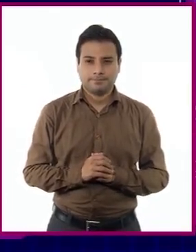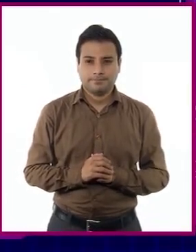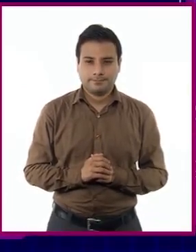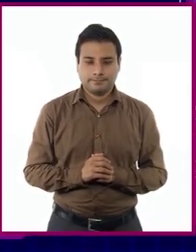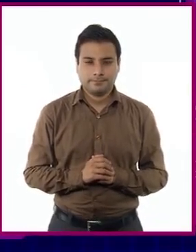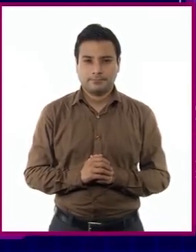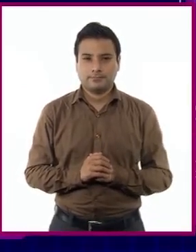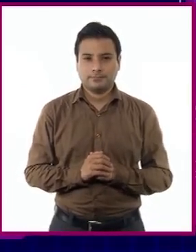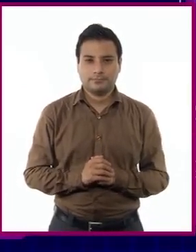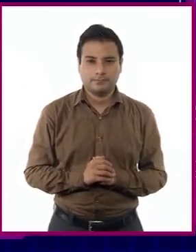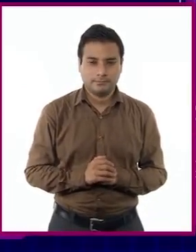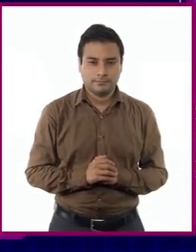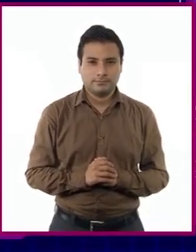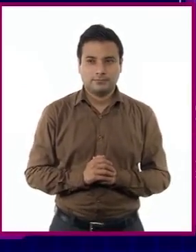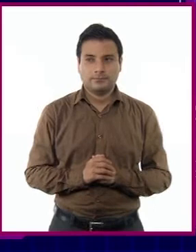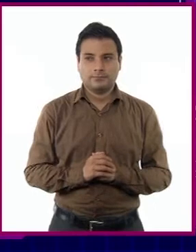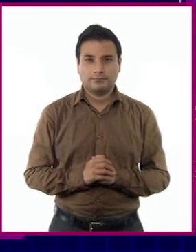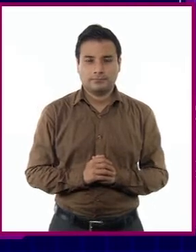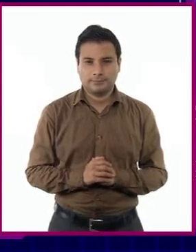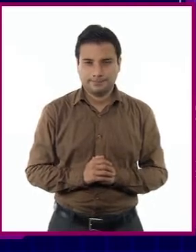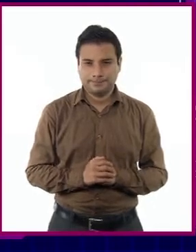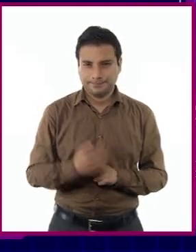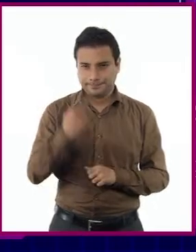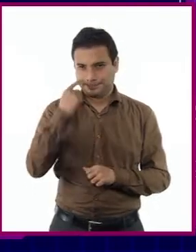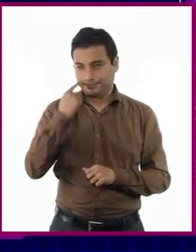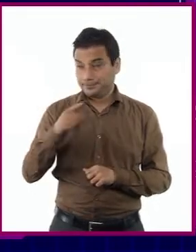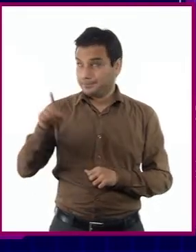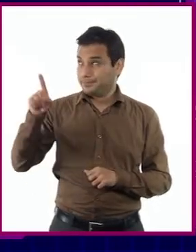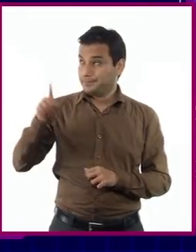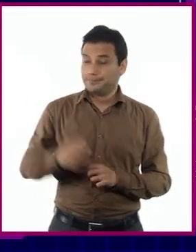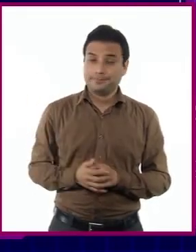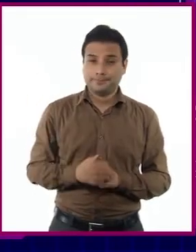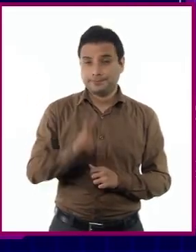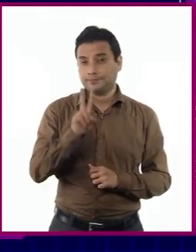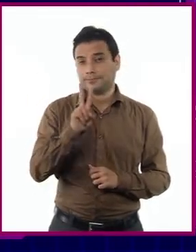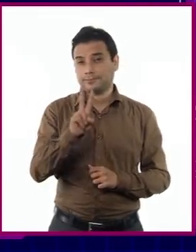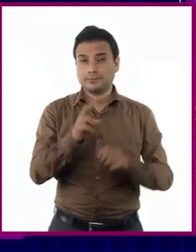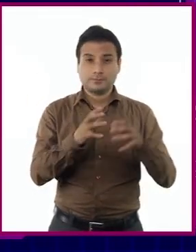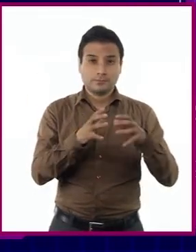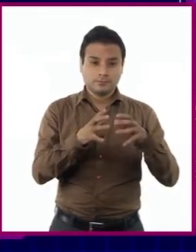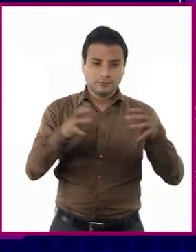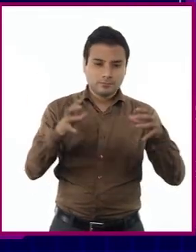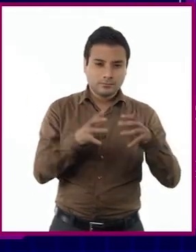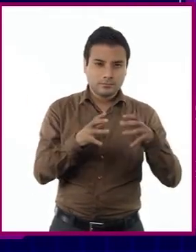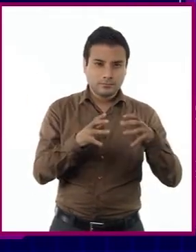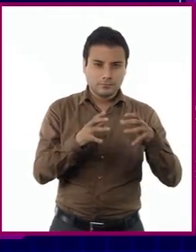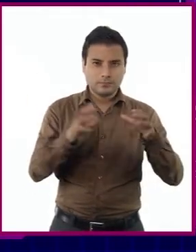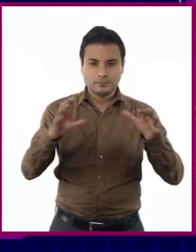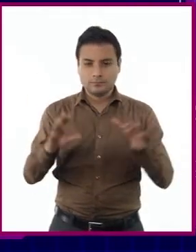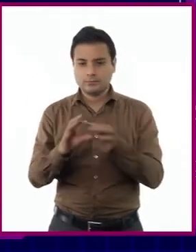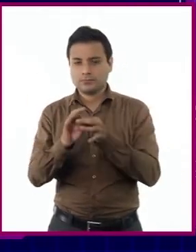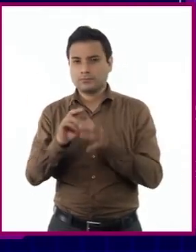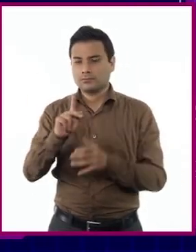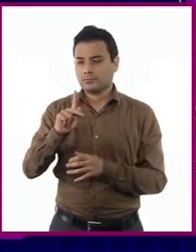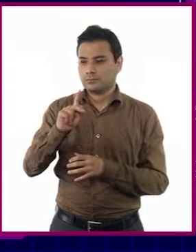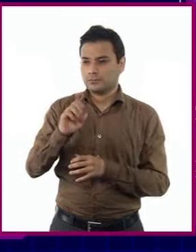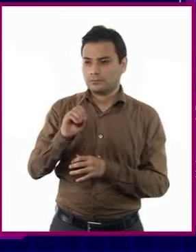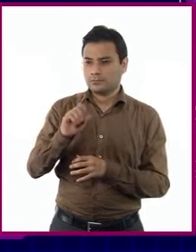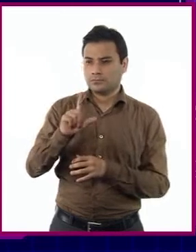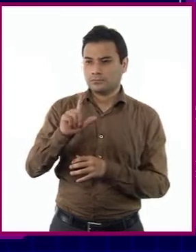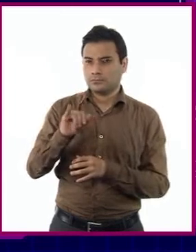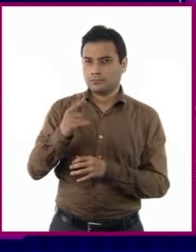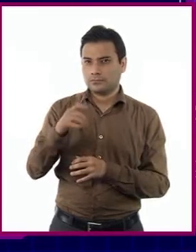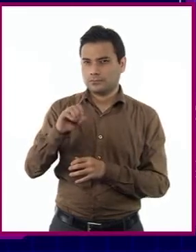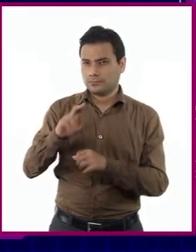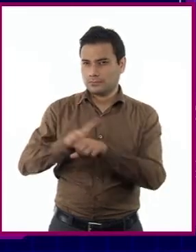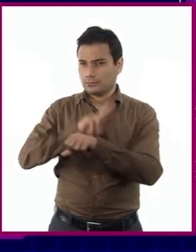relación entre el volumen de un prisma recto con un polígono regular como base y el volumen de un cilindro